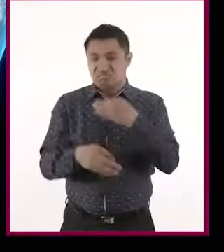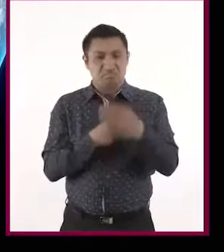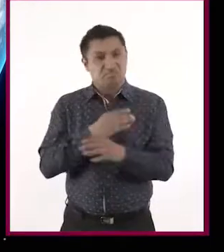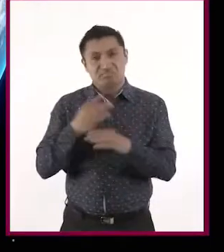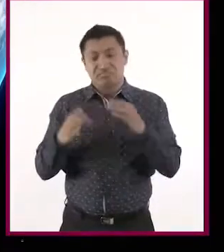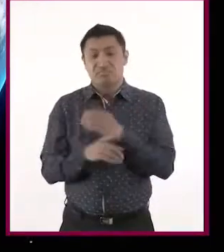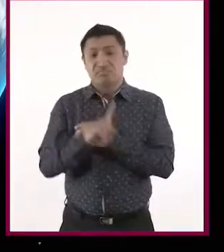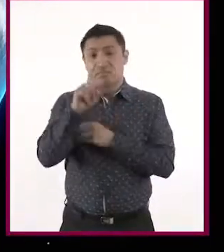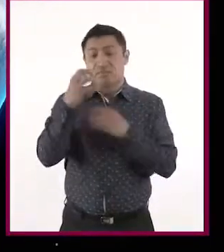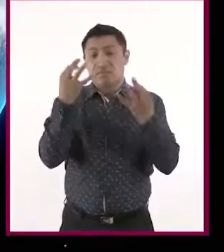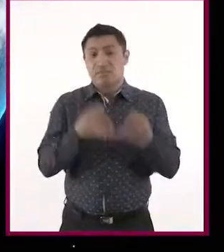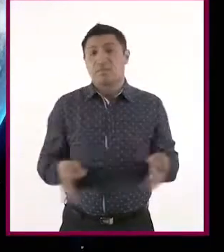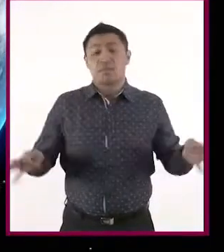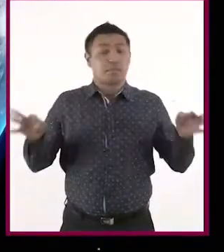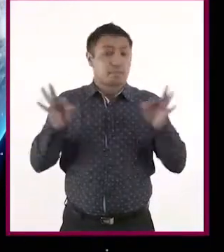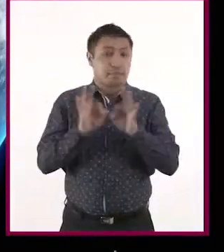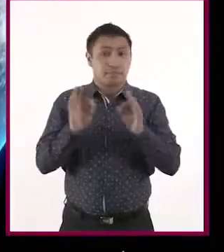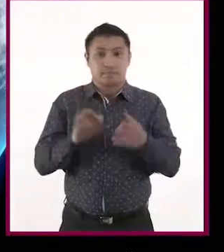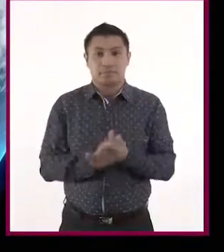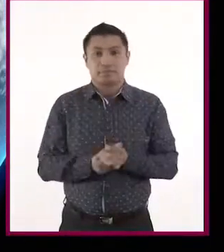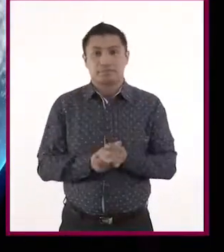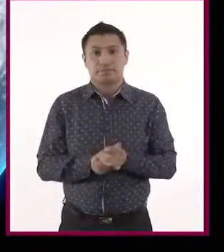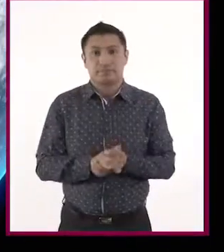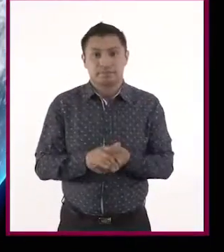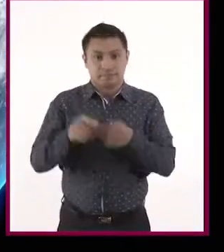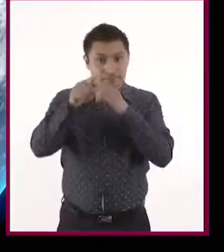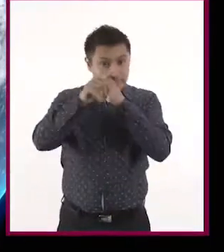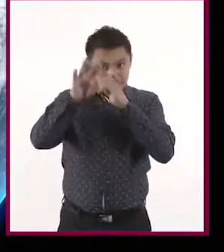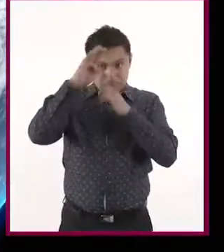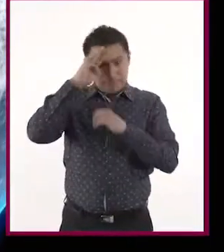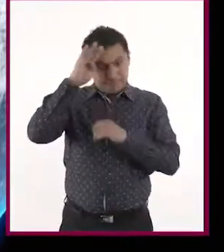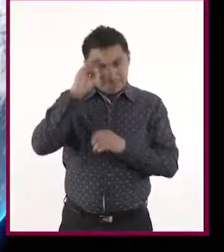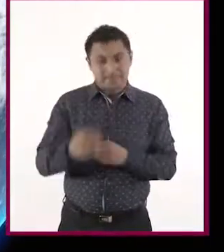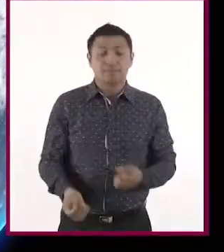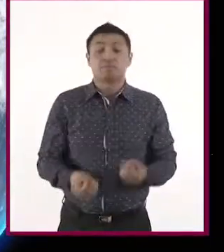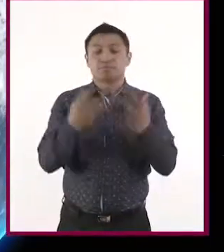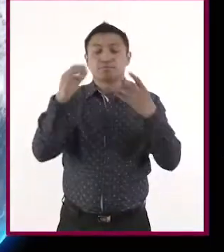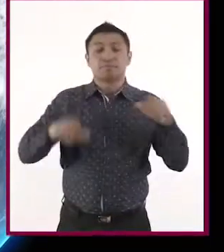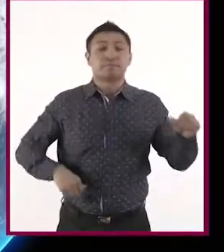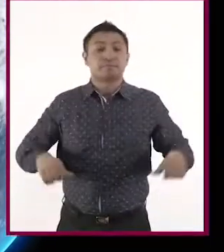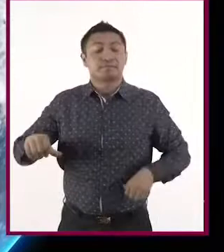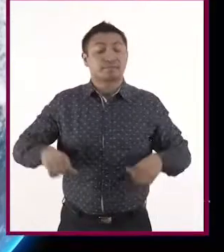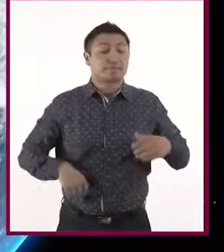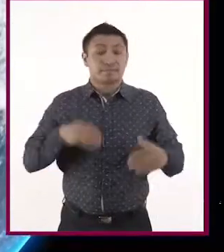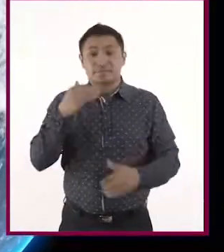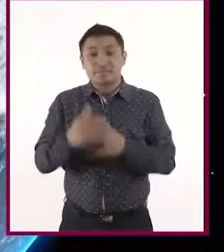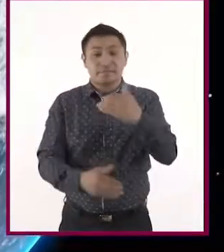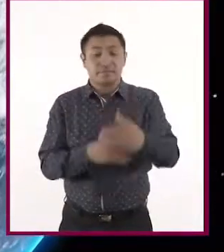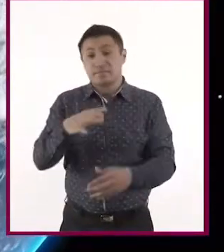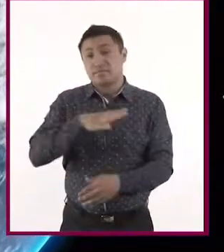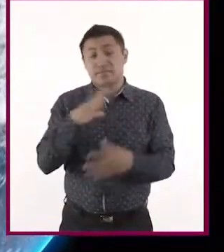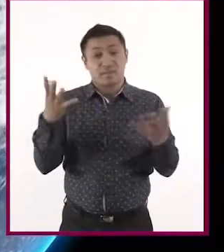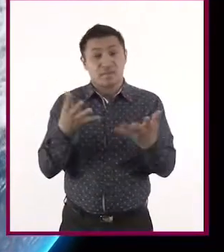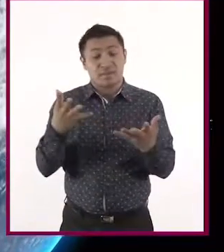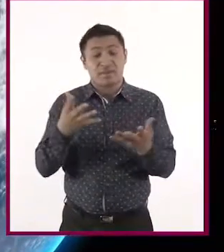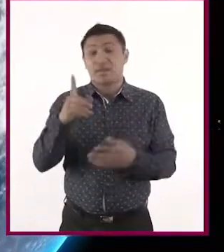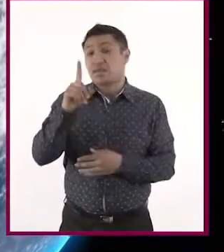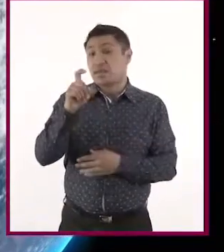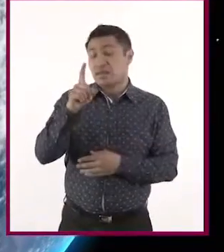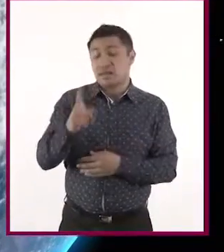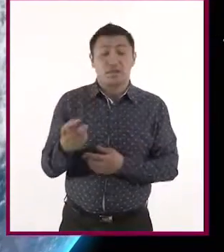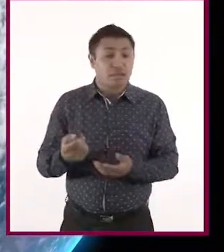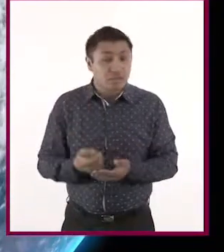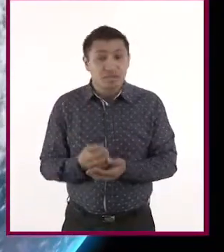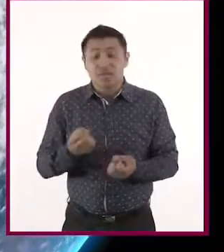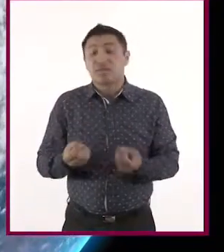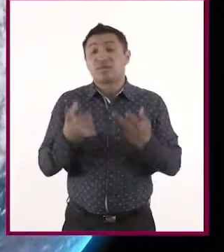de manera directa o indirecta. ¿Te has puesto a pensar para cuántas actividades y procesos se necesita el agua? ¿Cuántos